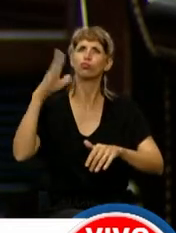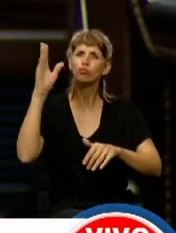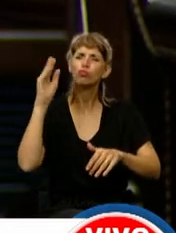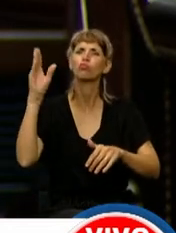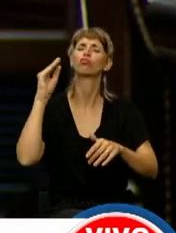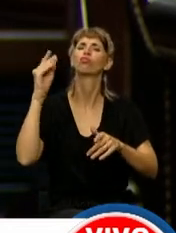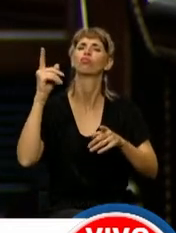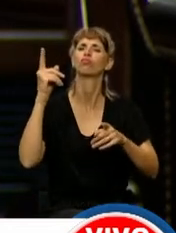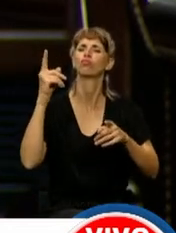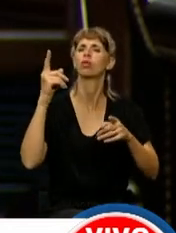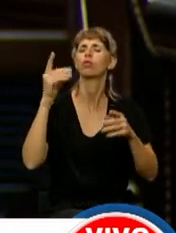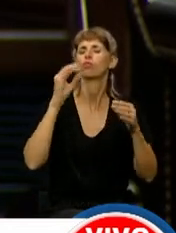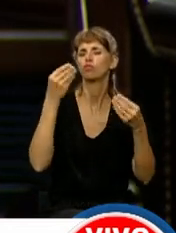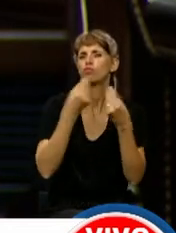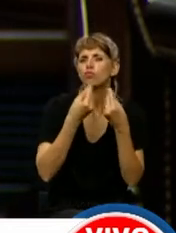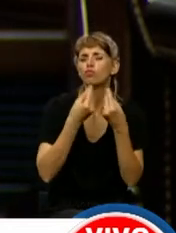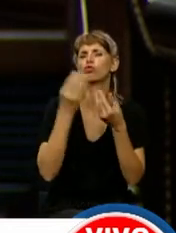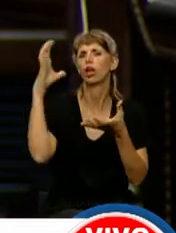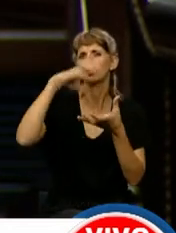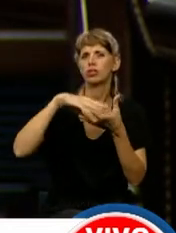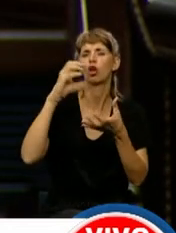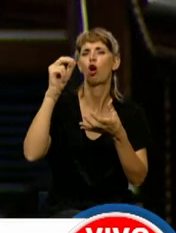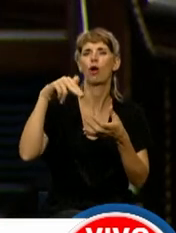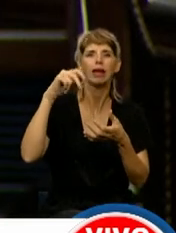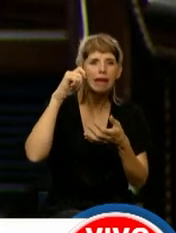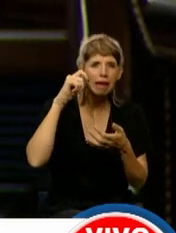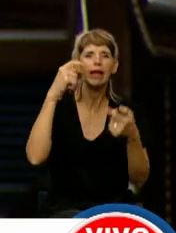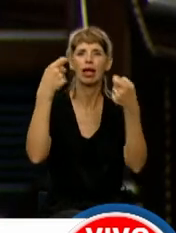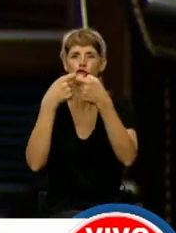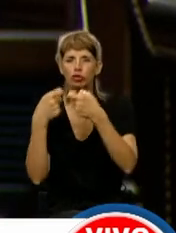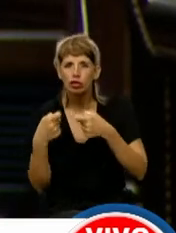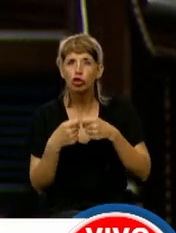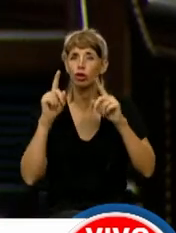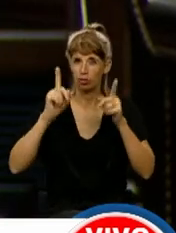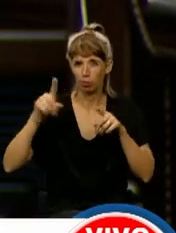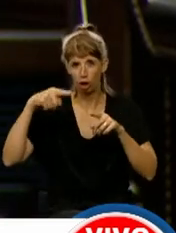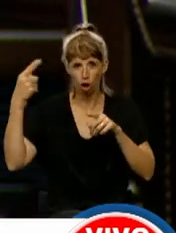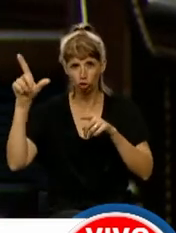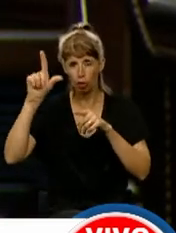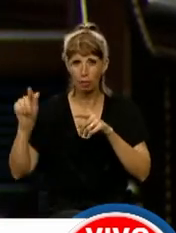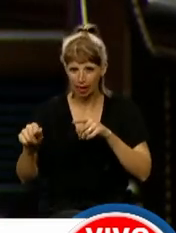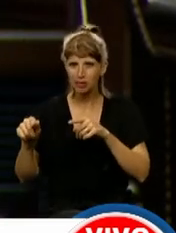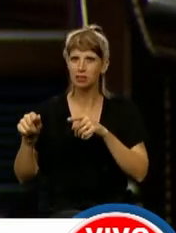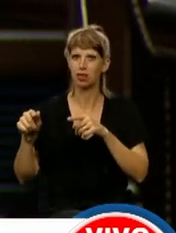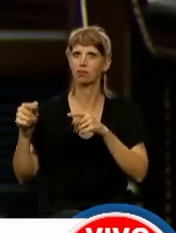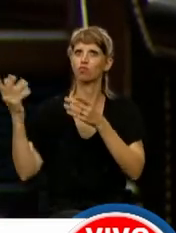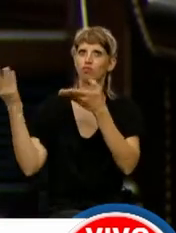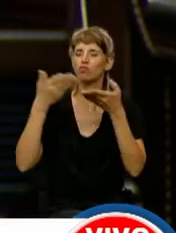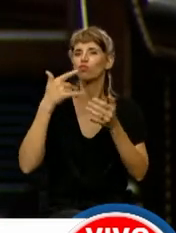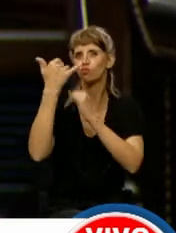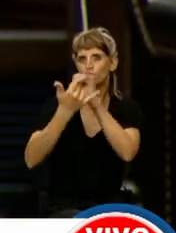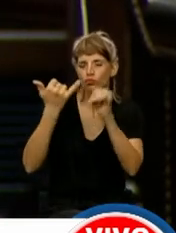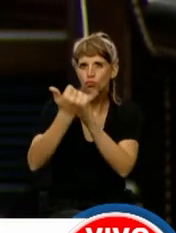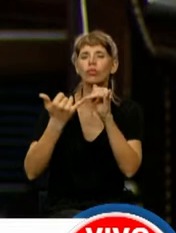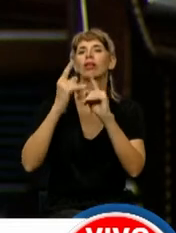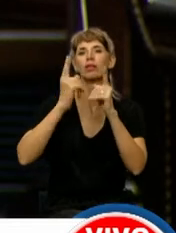organizaciones no gubernamentales incluso organizaciones internacionales que han hecho sus aportes hemos escuchado los